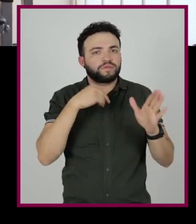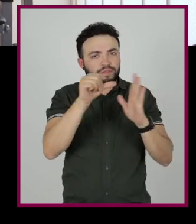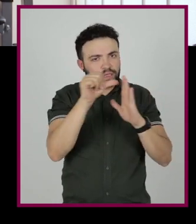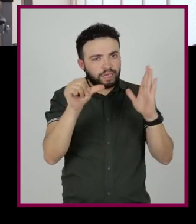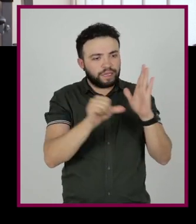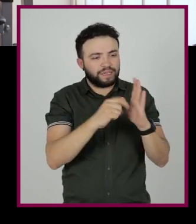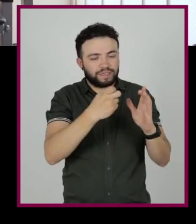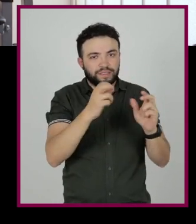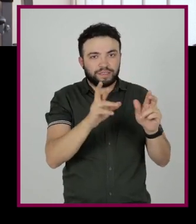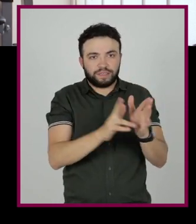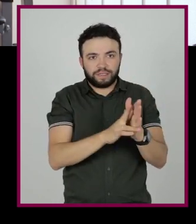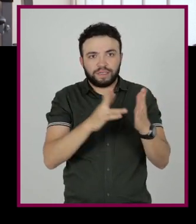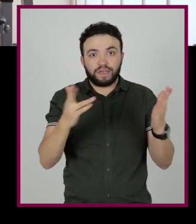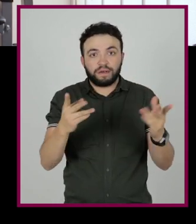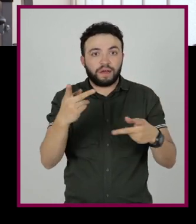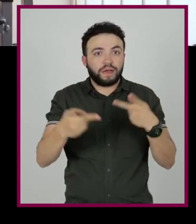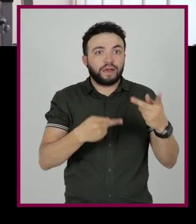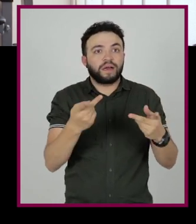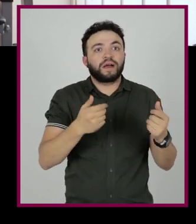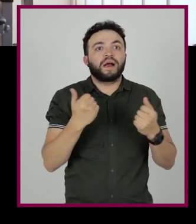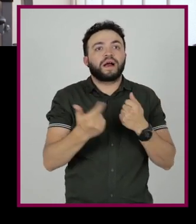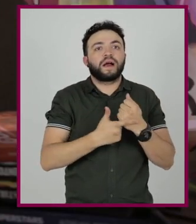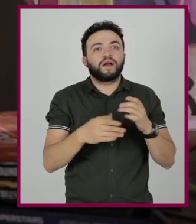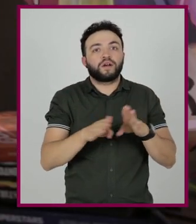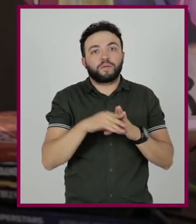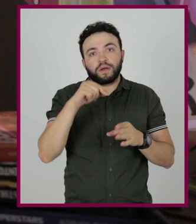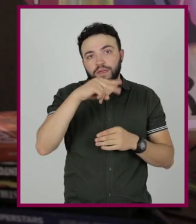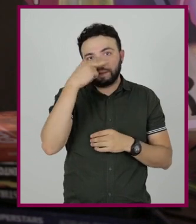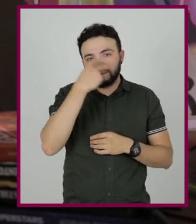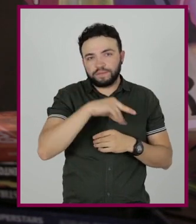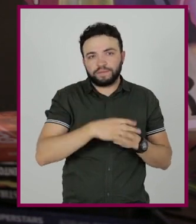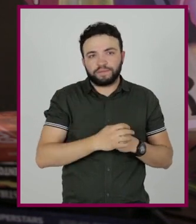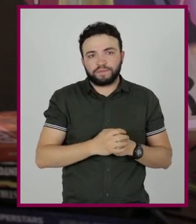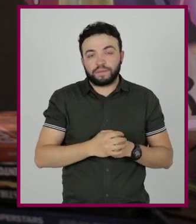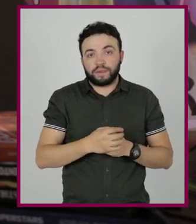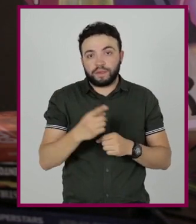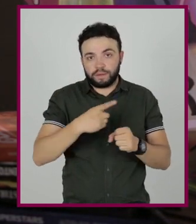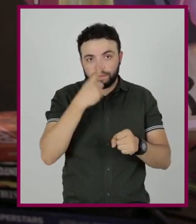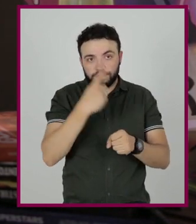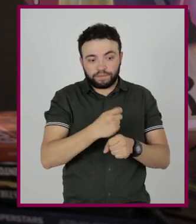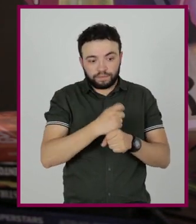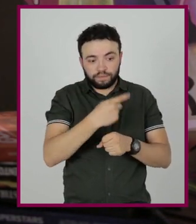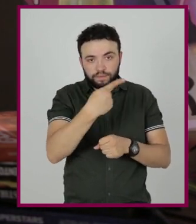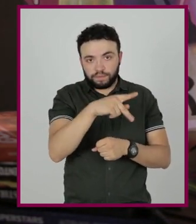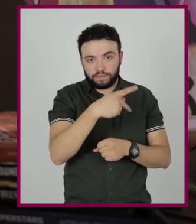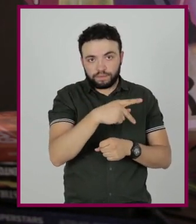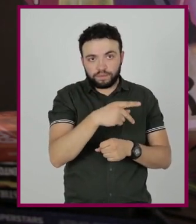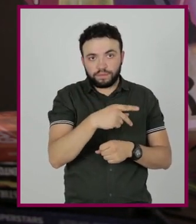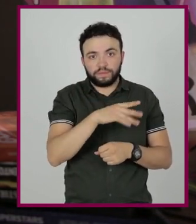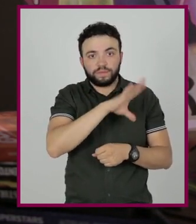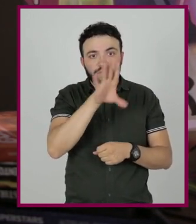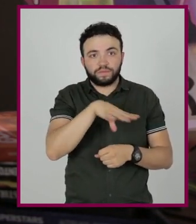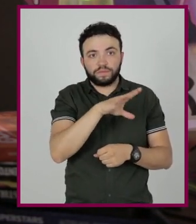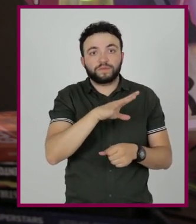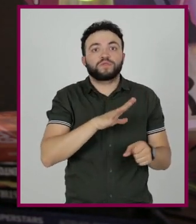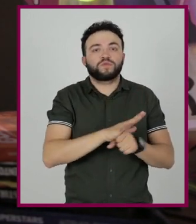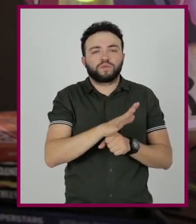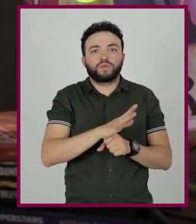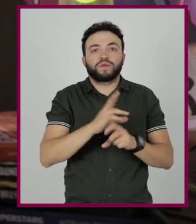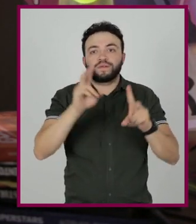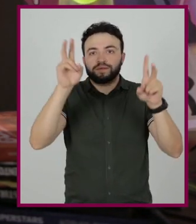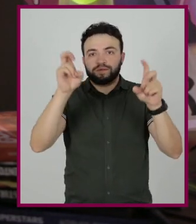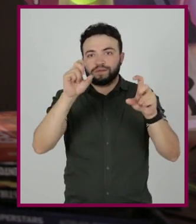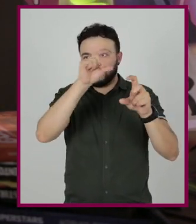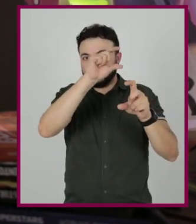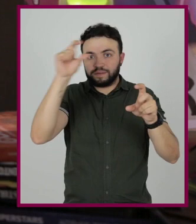un artículo de esta revista que hable de algo así como el manga en México. En la primera parte de la prelectura debemos buscar solo